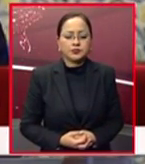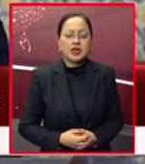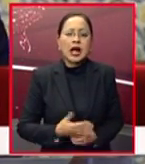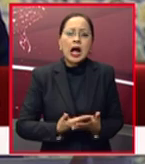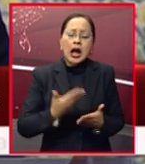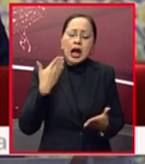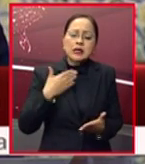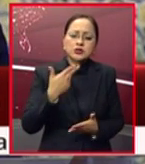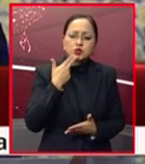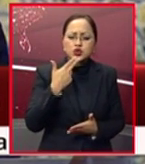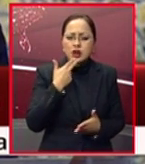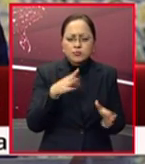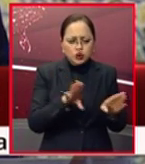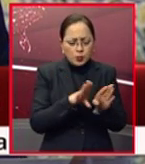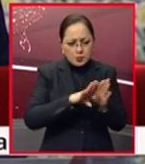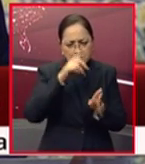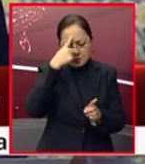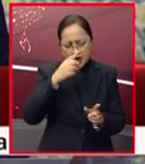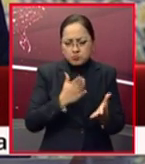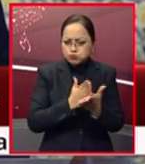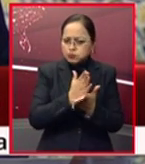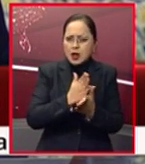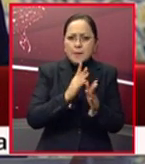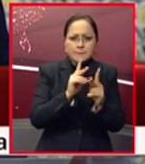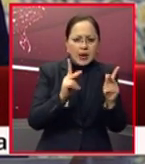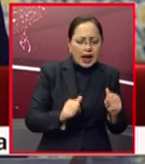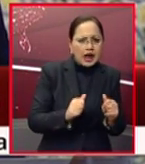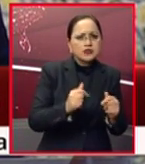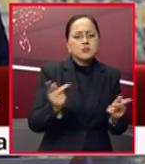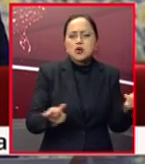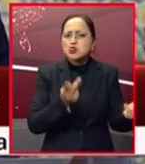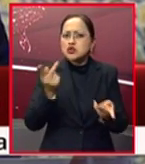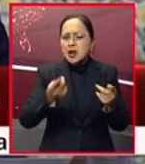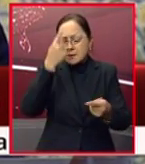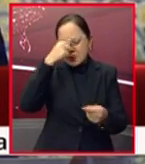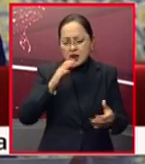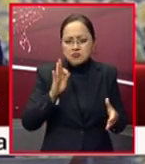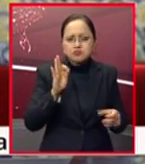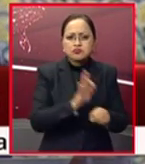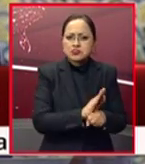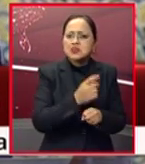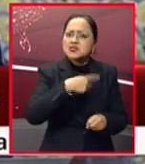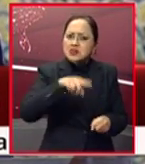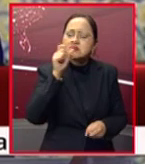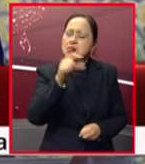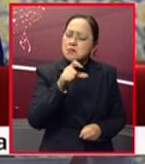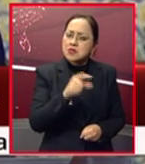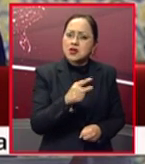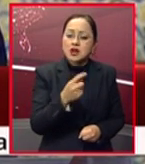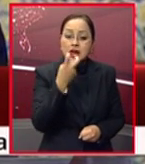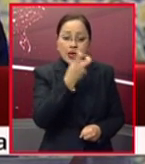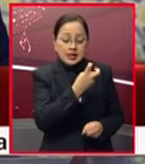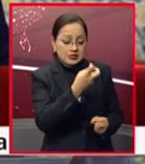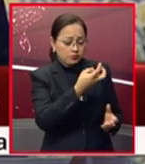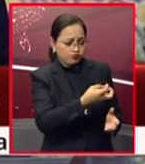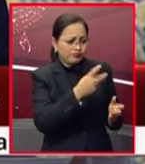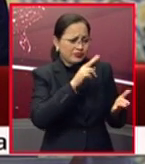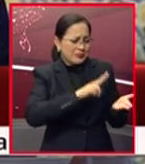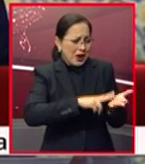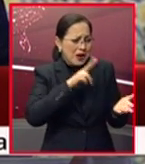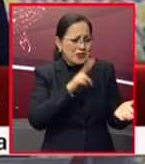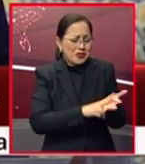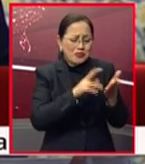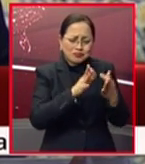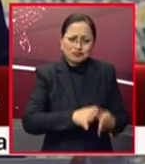para pacificar y petrificar consensos y también para resguardar disensos. Su supremacía ha servido